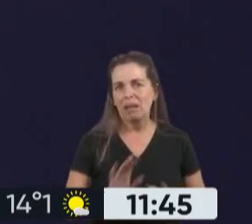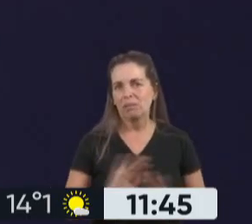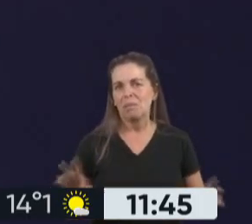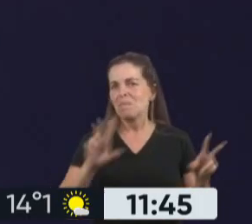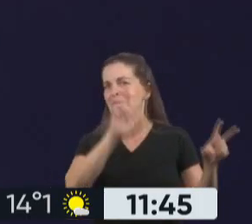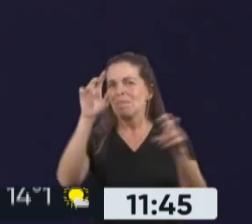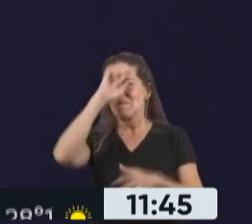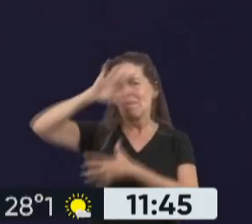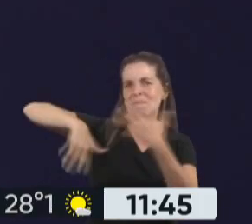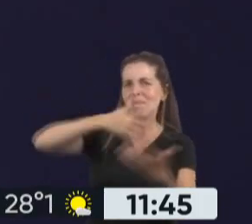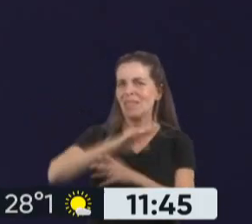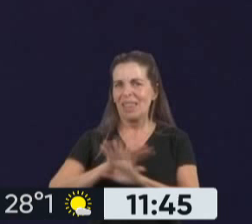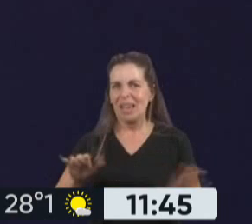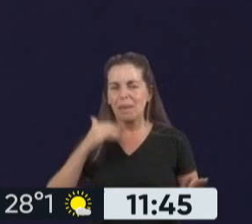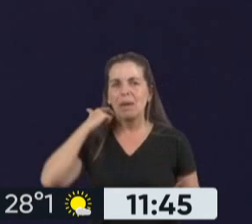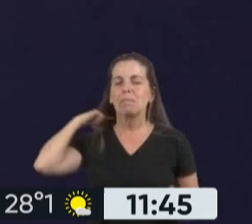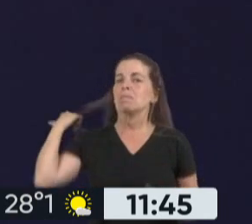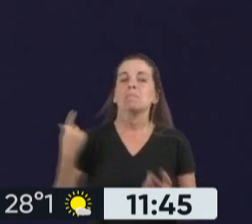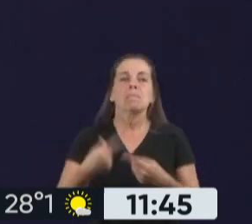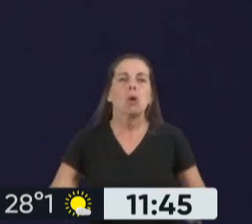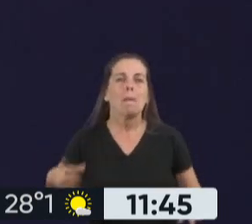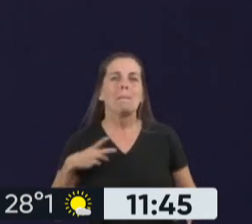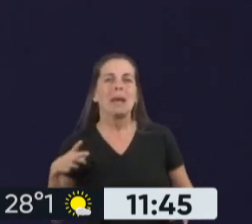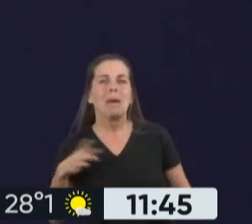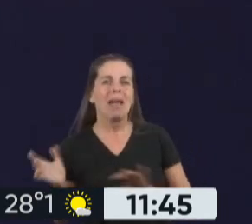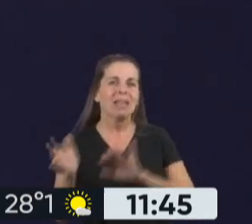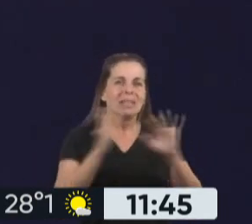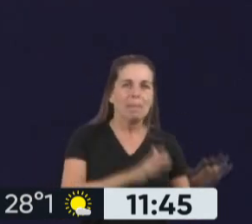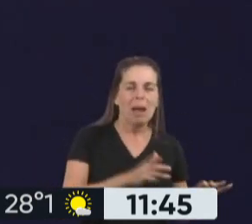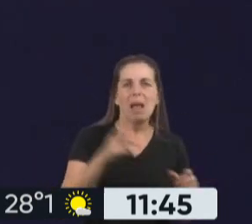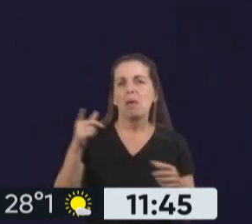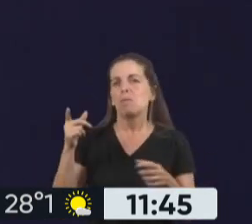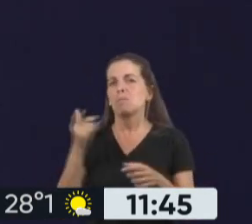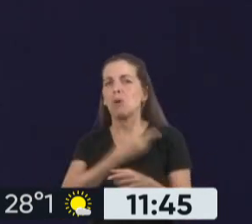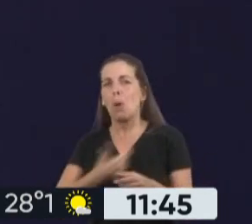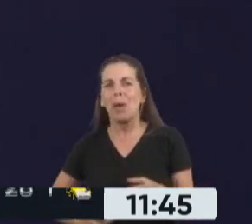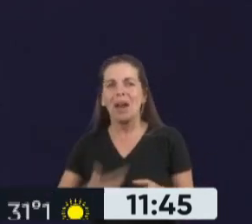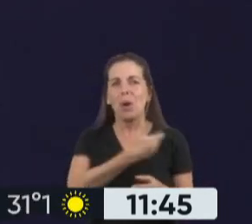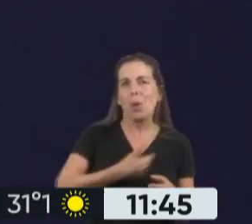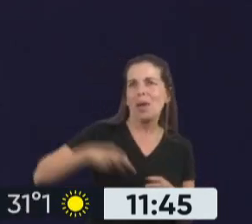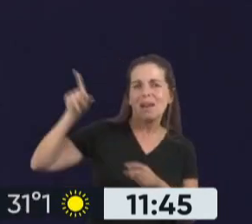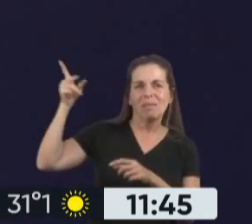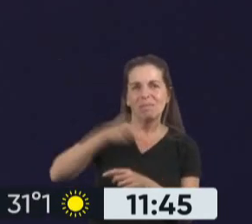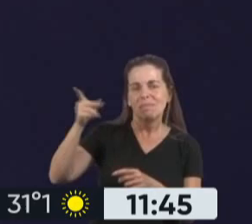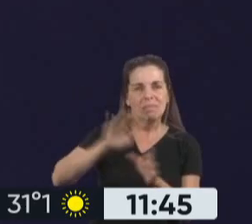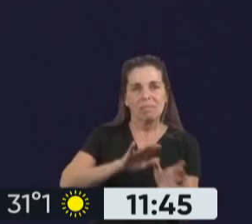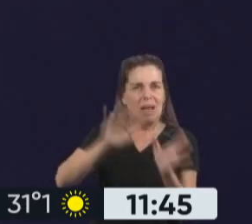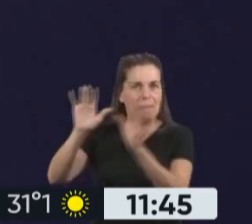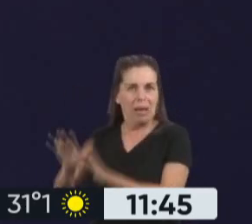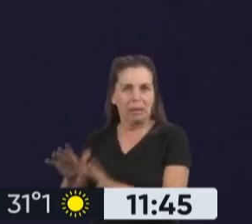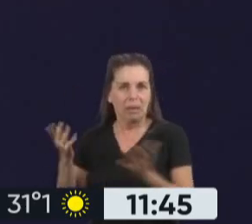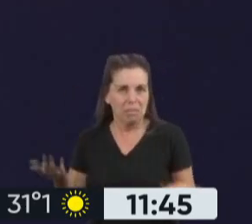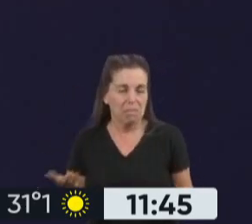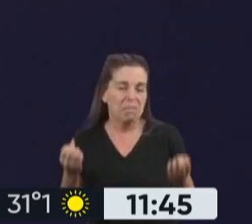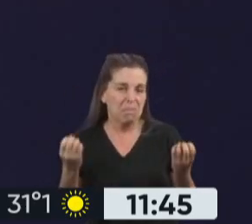con la otra, cuestiones estrictamente diplomáticas con diferencias. Así que